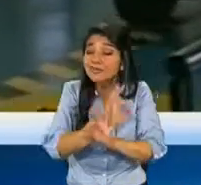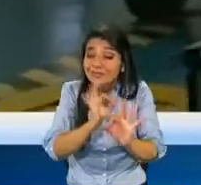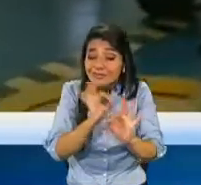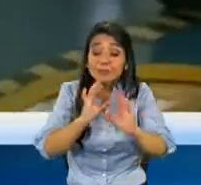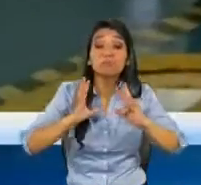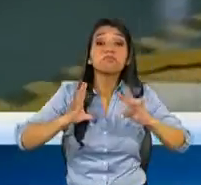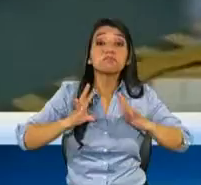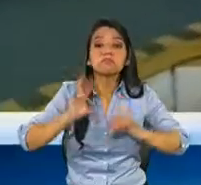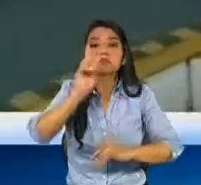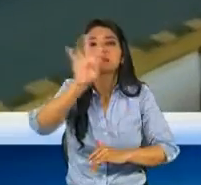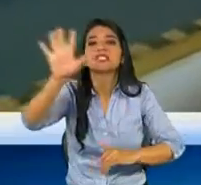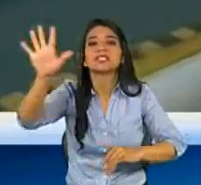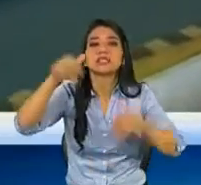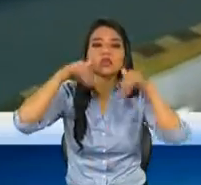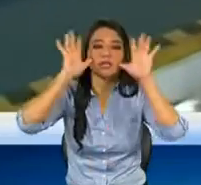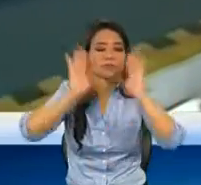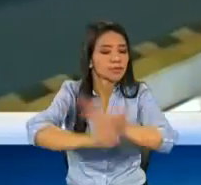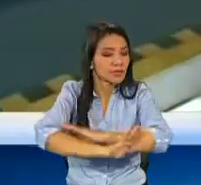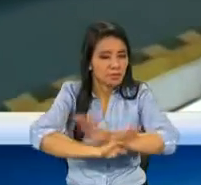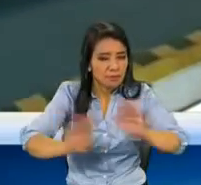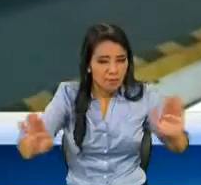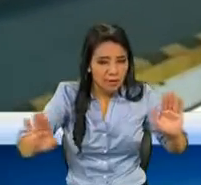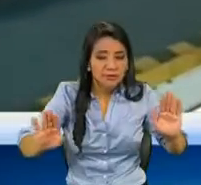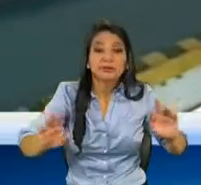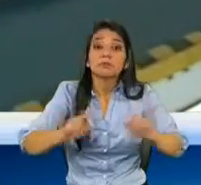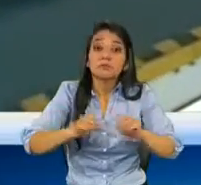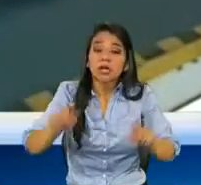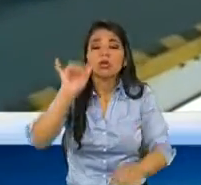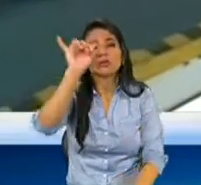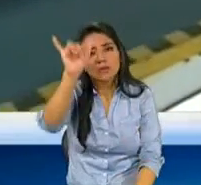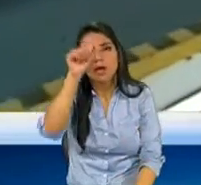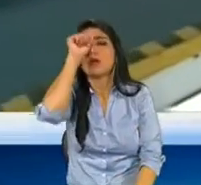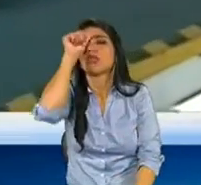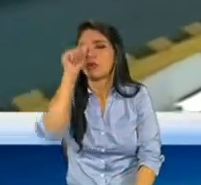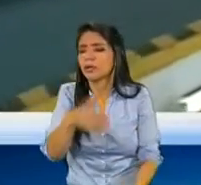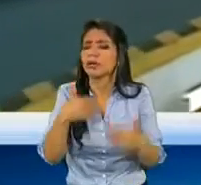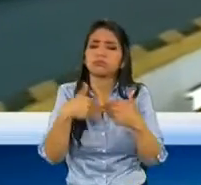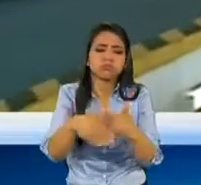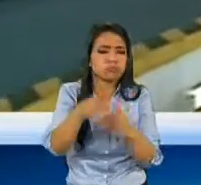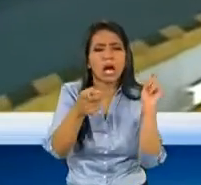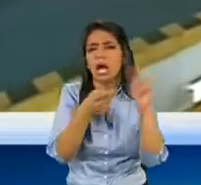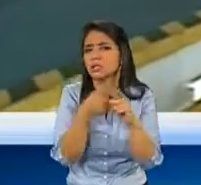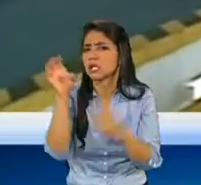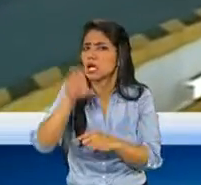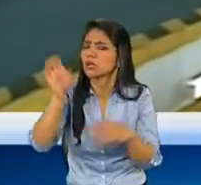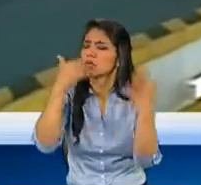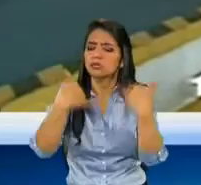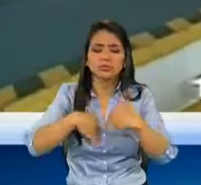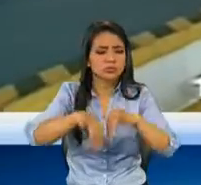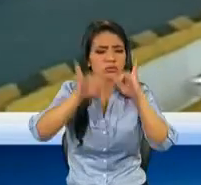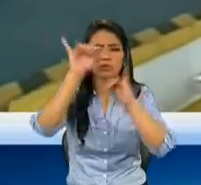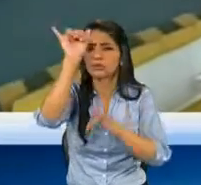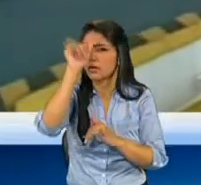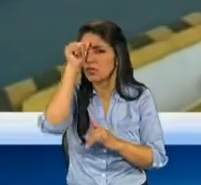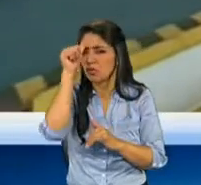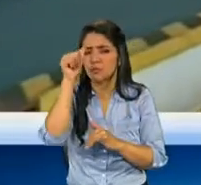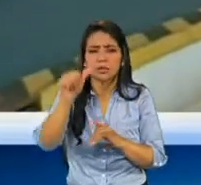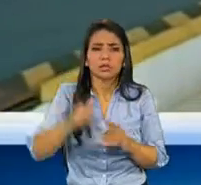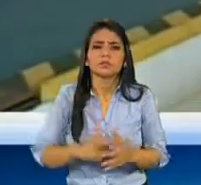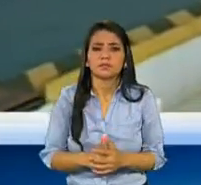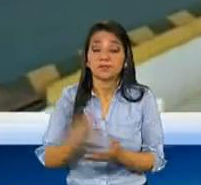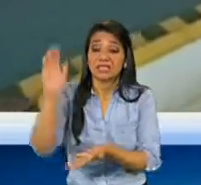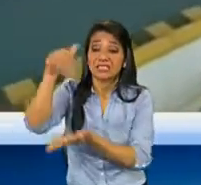25 de diciembre por ser feriado y ahí ya tendremos sábados en los centros de revisión y matriculación y domingo en los dos centros de